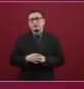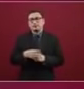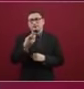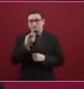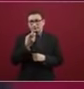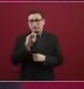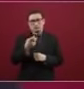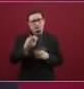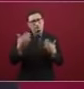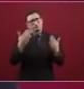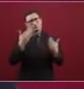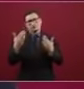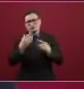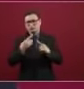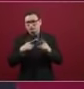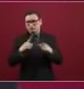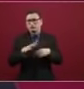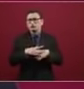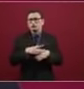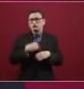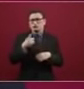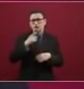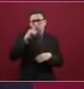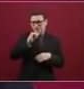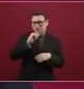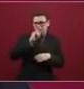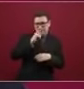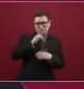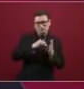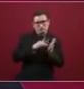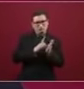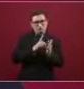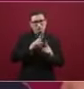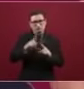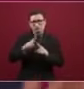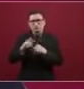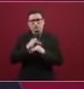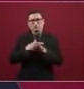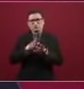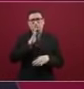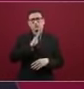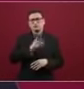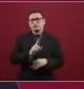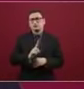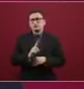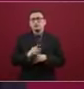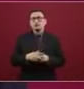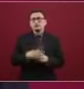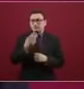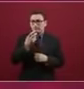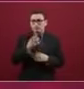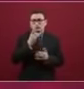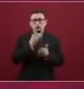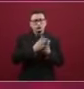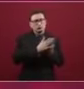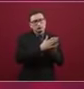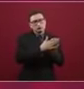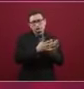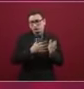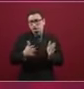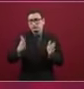la razón, no es que haya fallas metodológicas en la información ni nada parecido, simple y